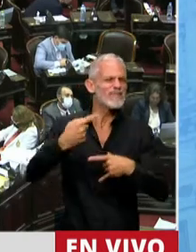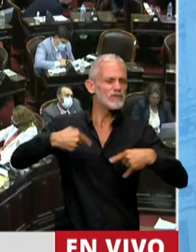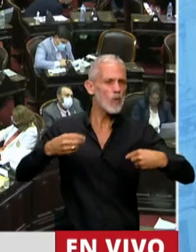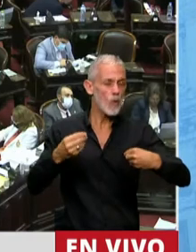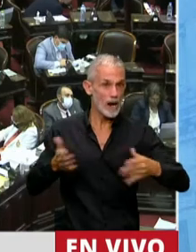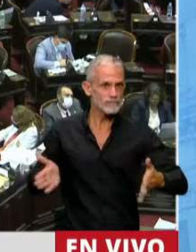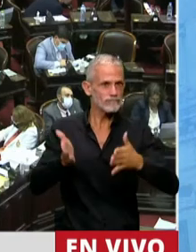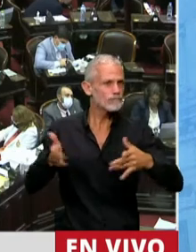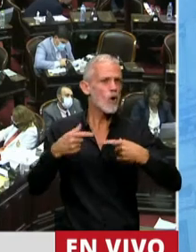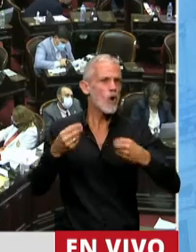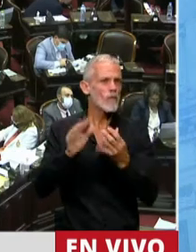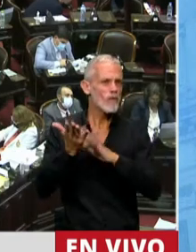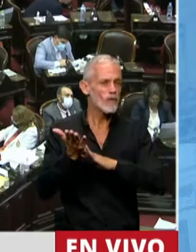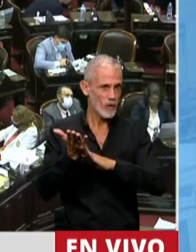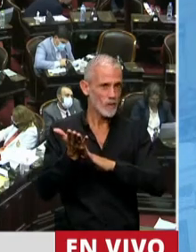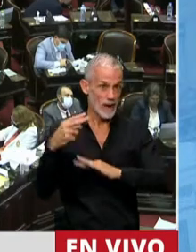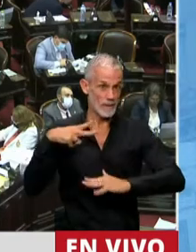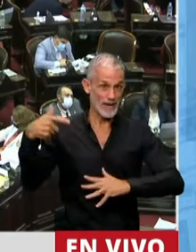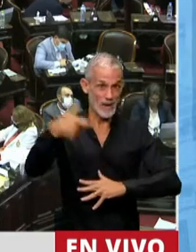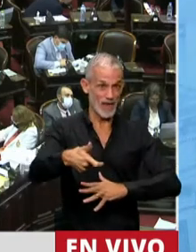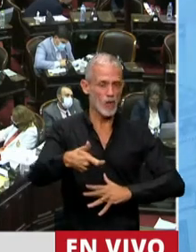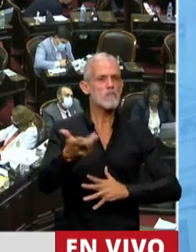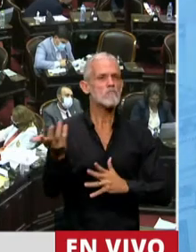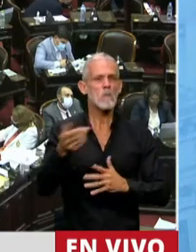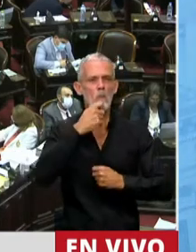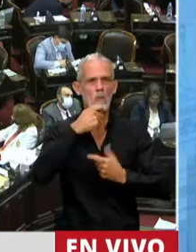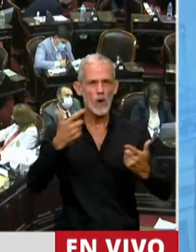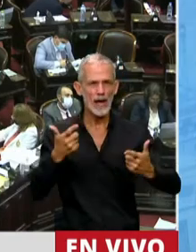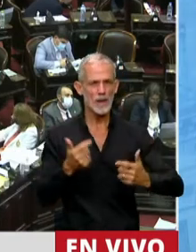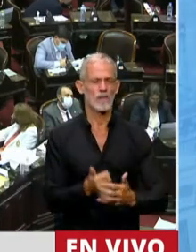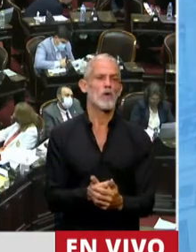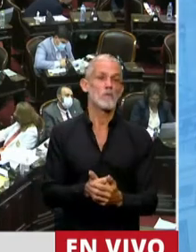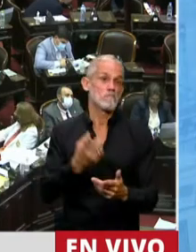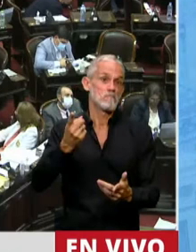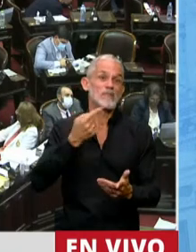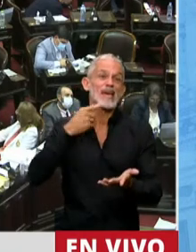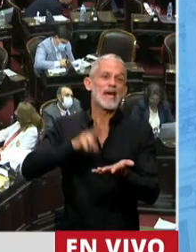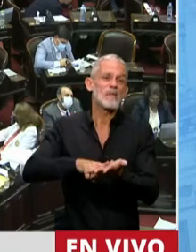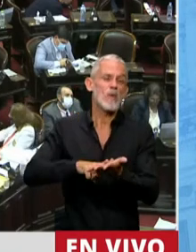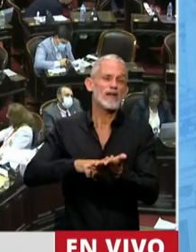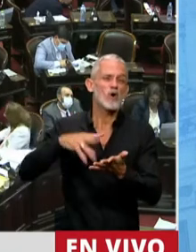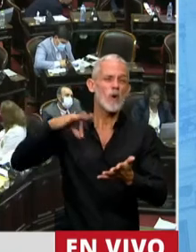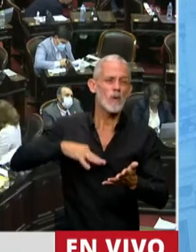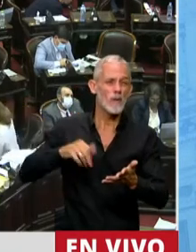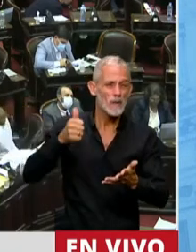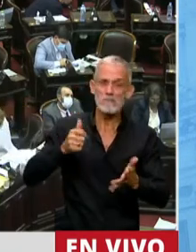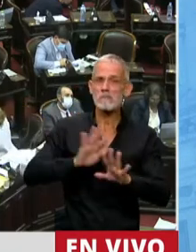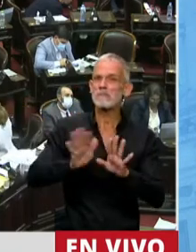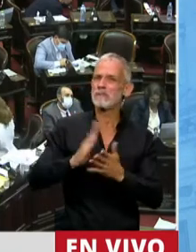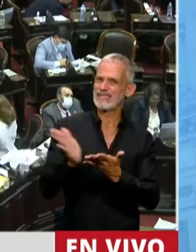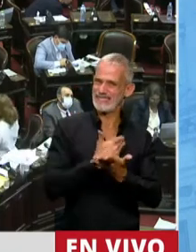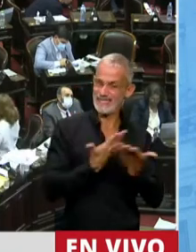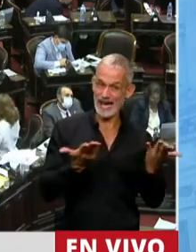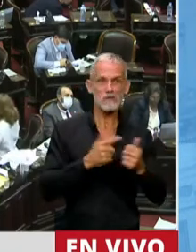e incentivos, nos encontramos, por ejemplo, con la exención de impuestos a los bienes personales,